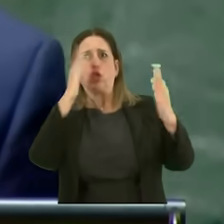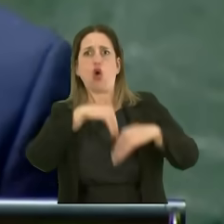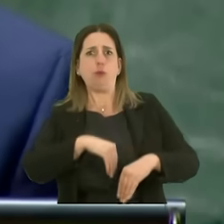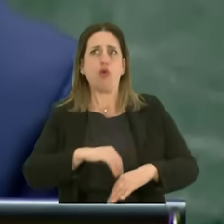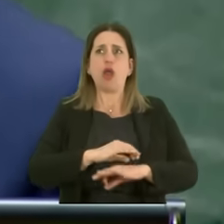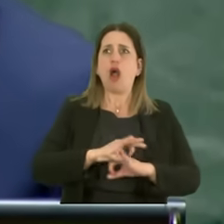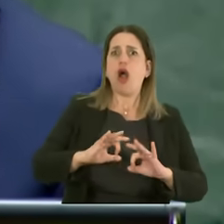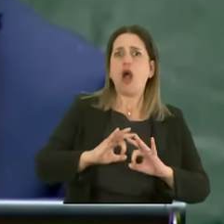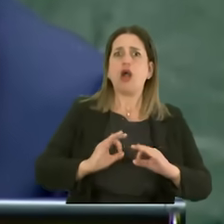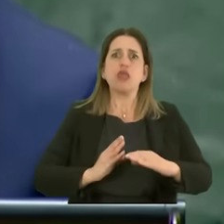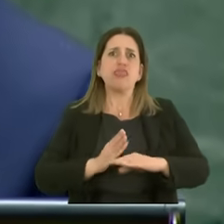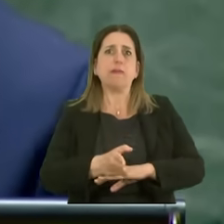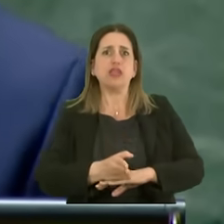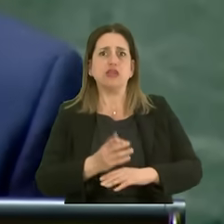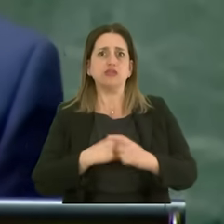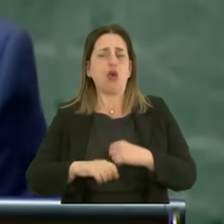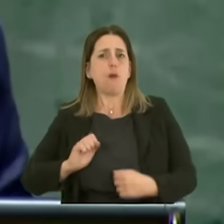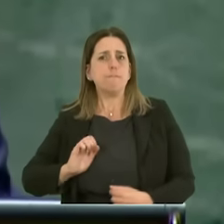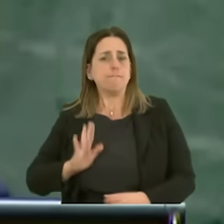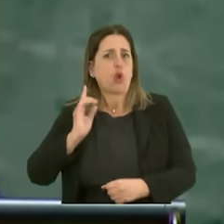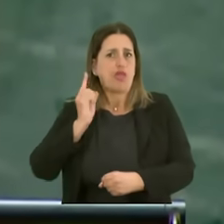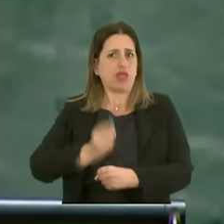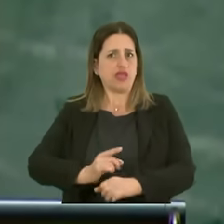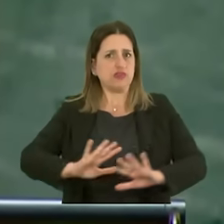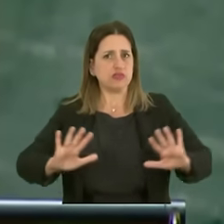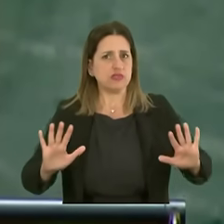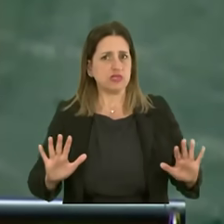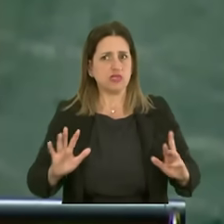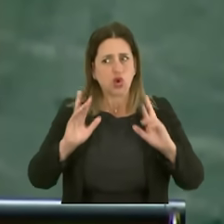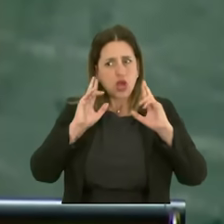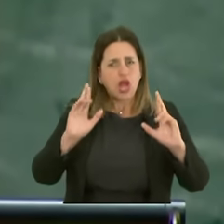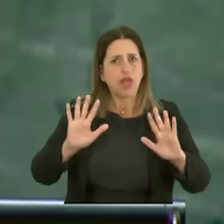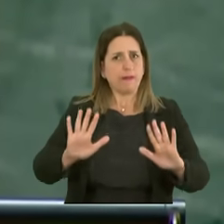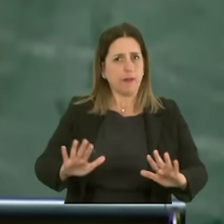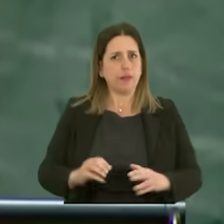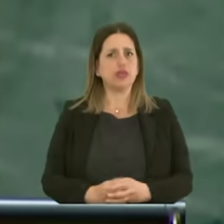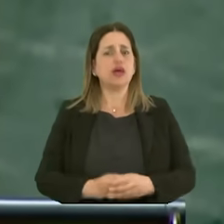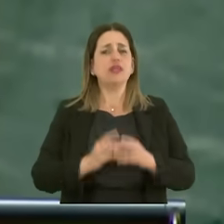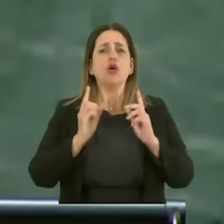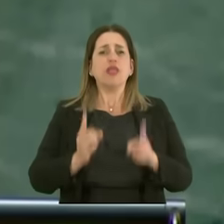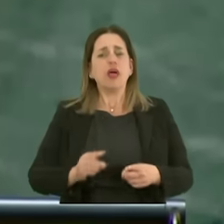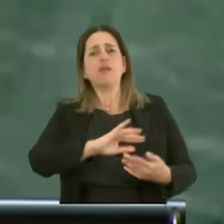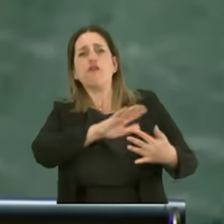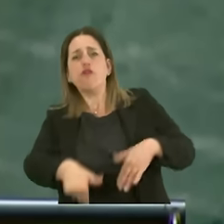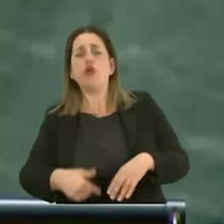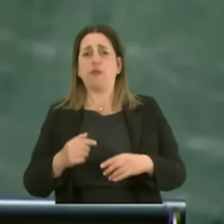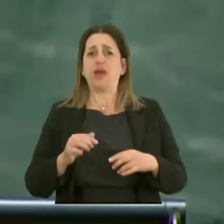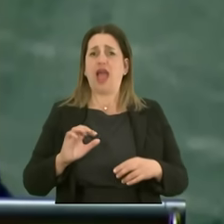ni pérdida de soberanía al mismo tiempo son necesarios